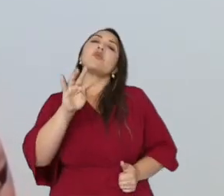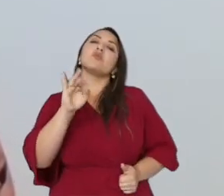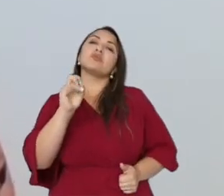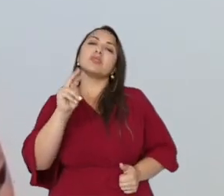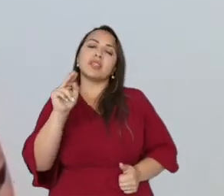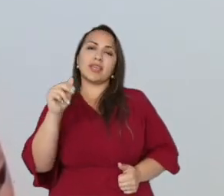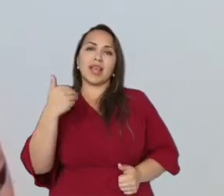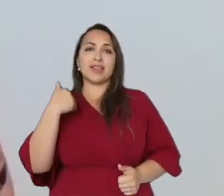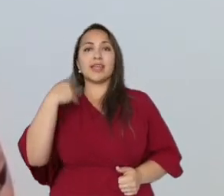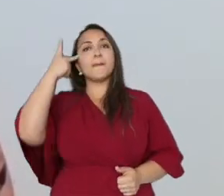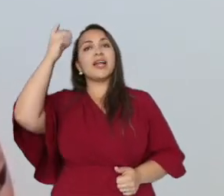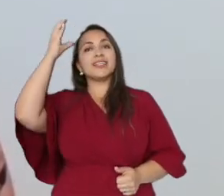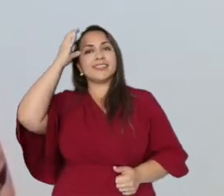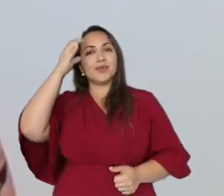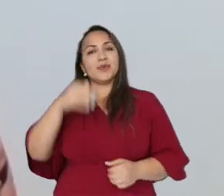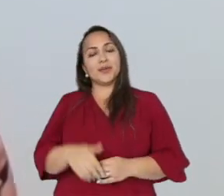tenido parálisis cerebral.